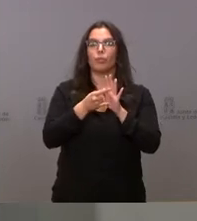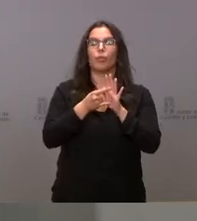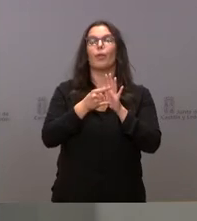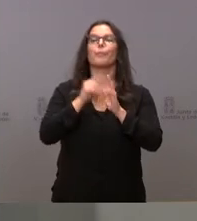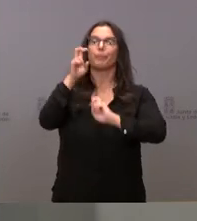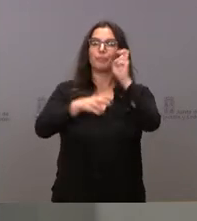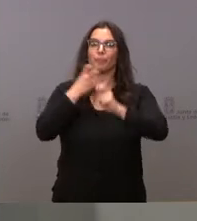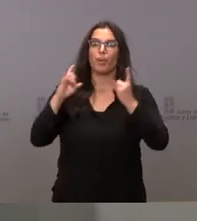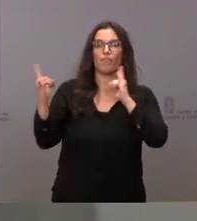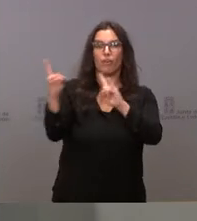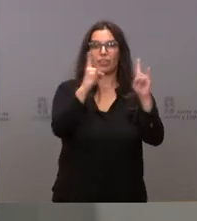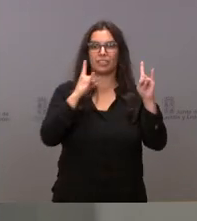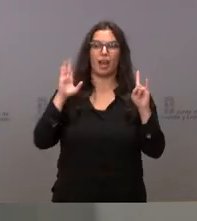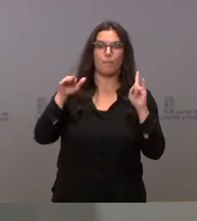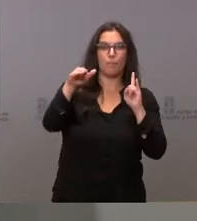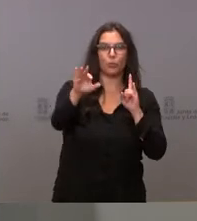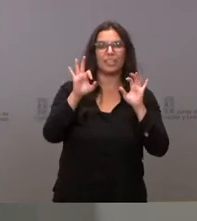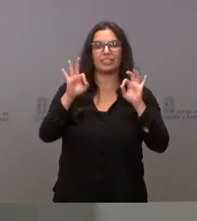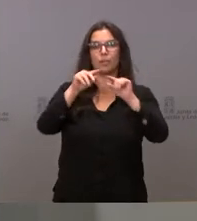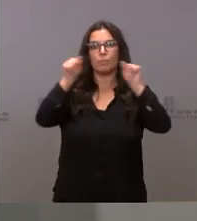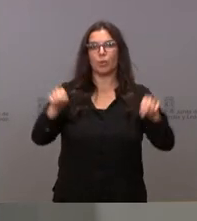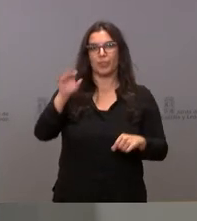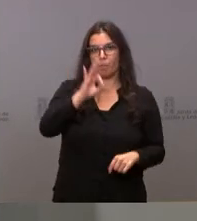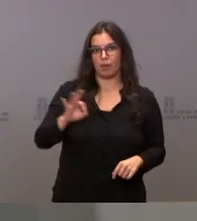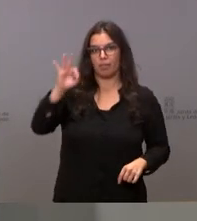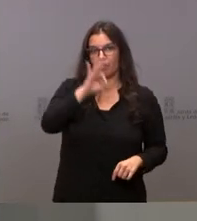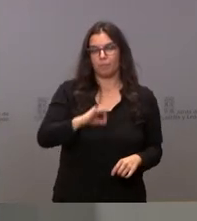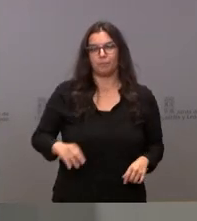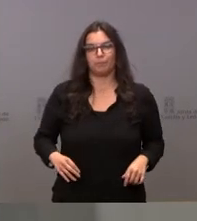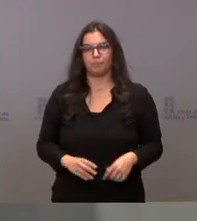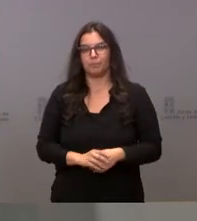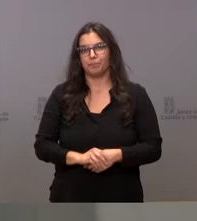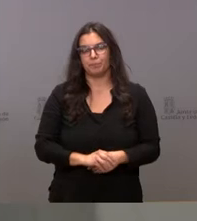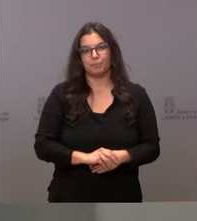de varios montes de la provincia de Palencia.